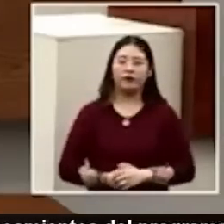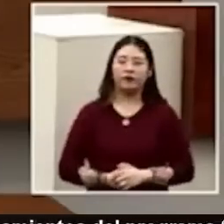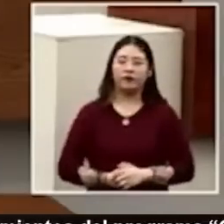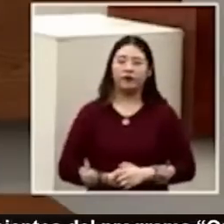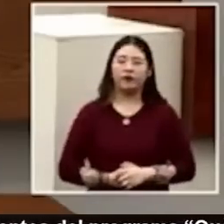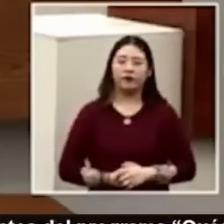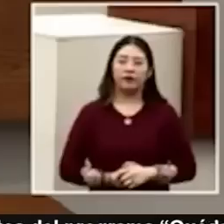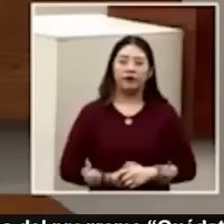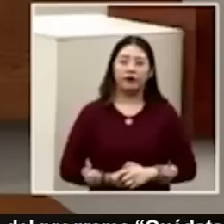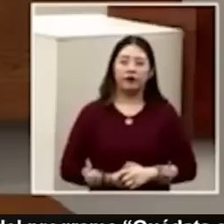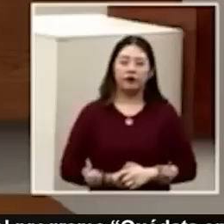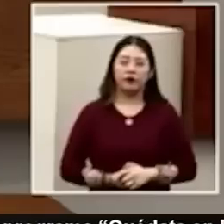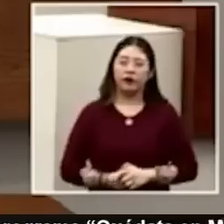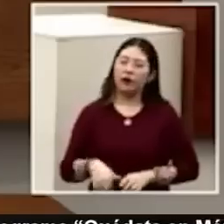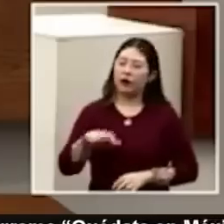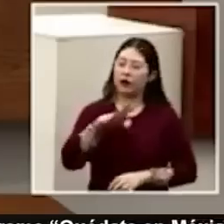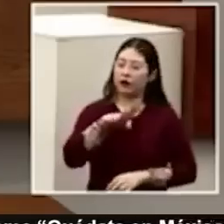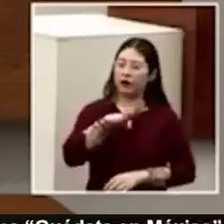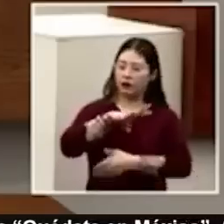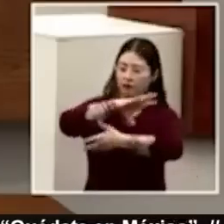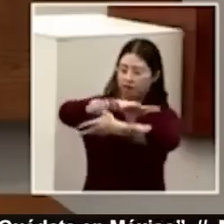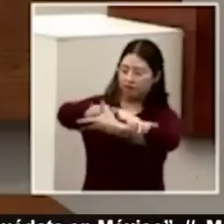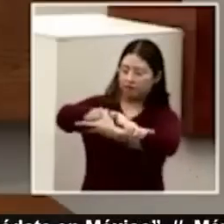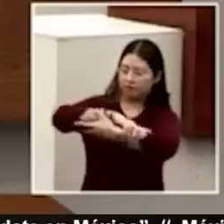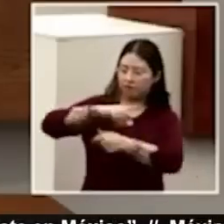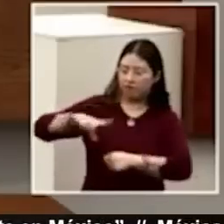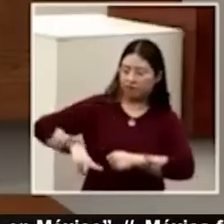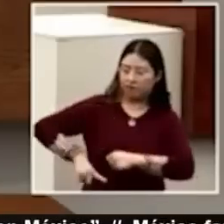en un absurdo convenio con un gobierno extranjero,